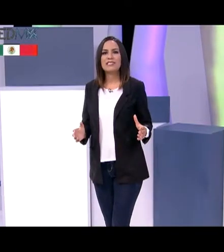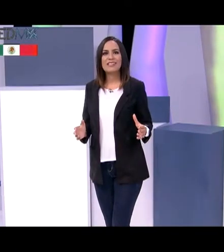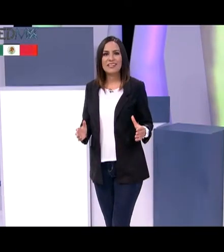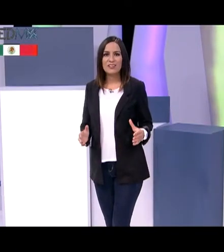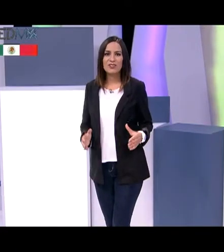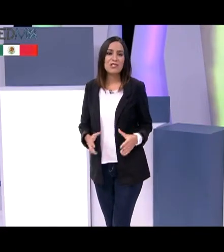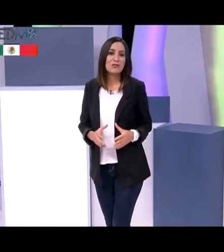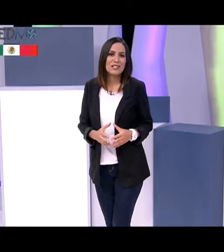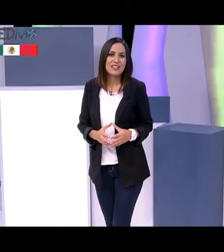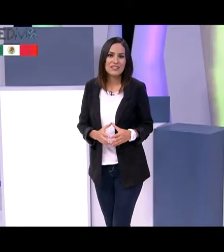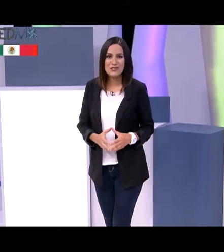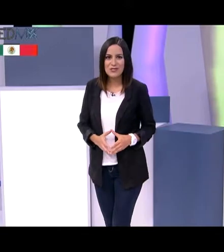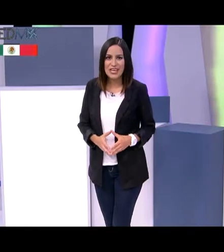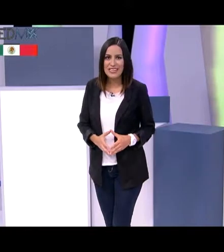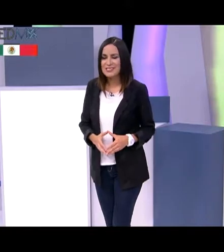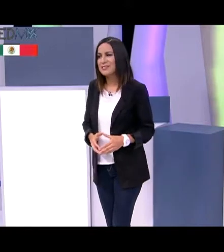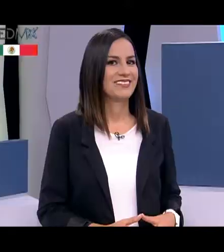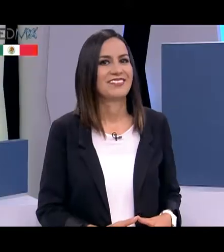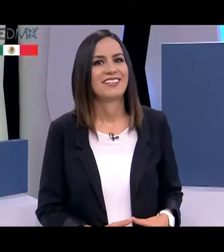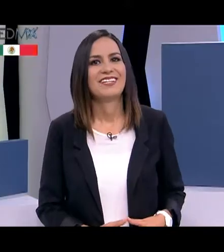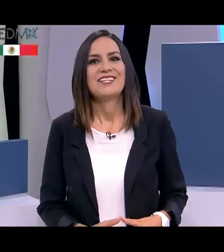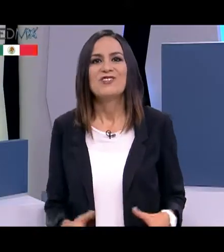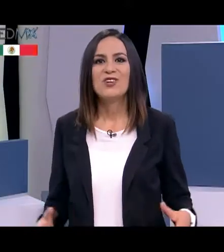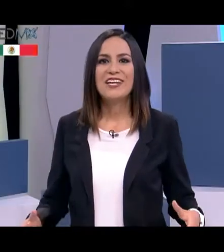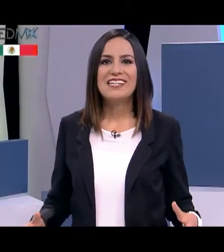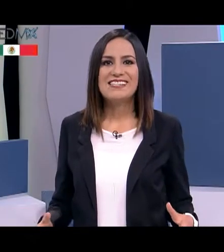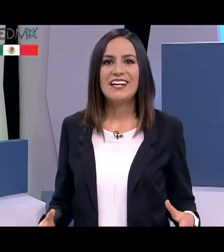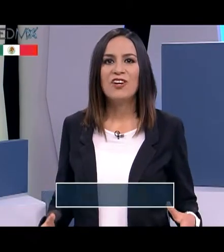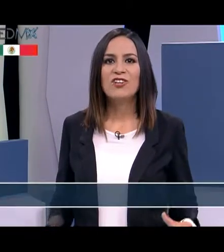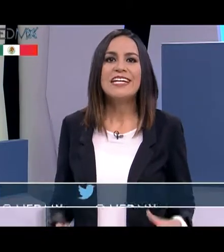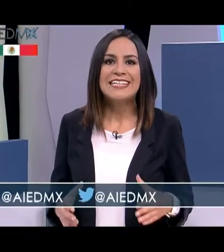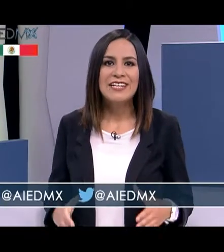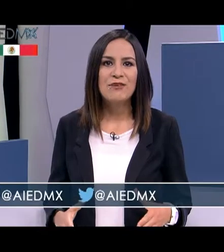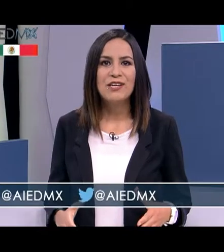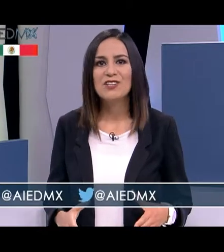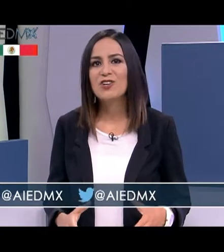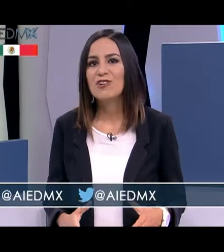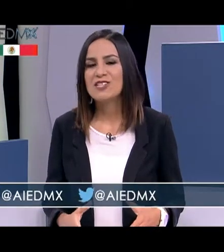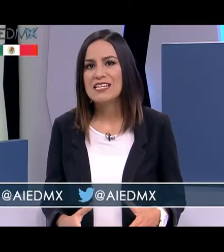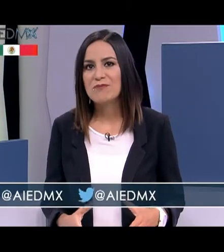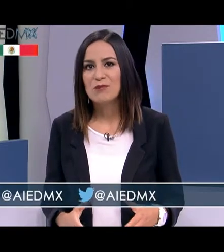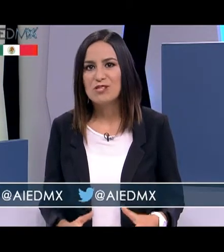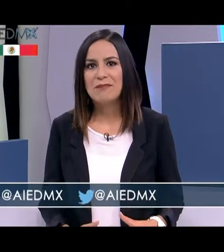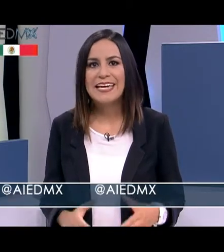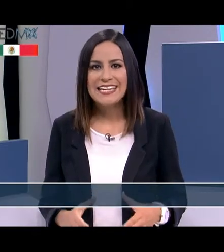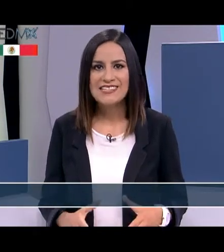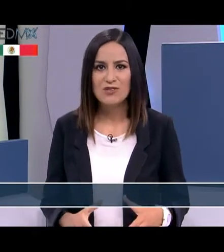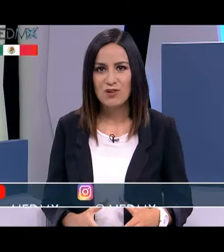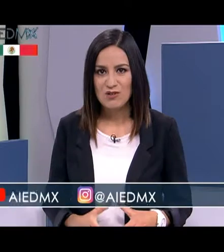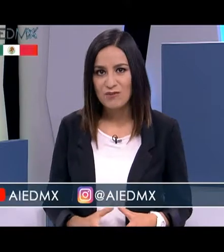no olviden seguirnos en nuestras redes sociales. Soy Elis de León y en nombre de todos los que hacen